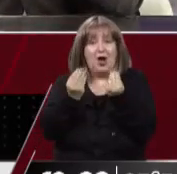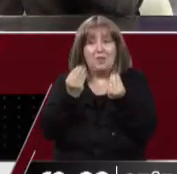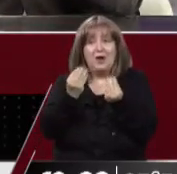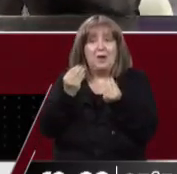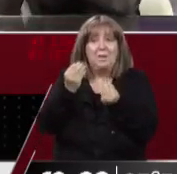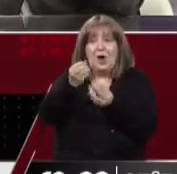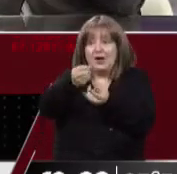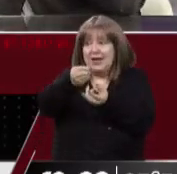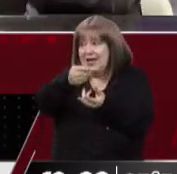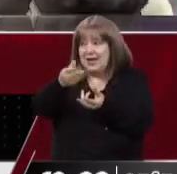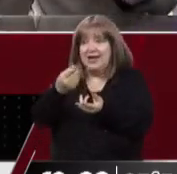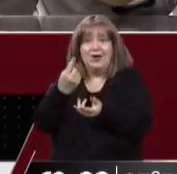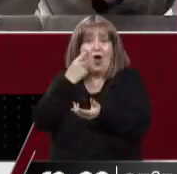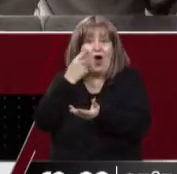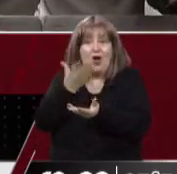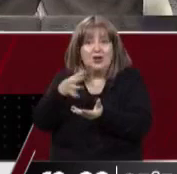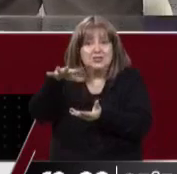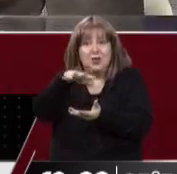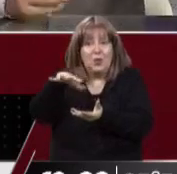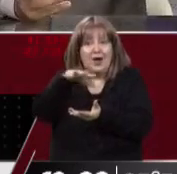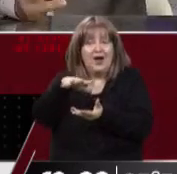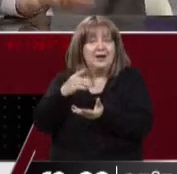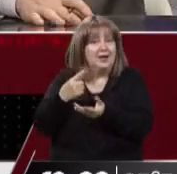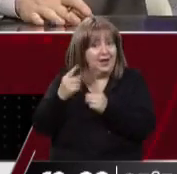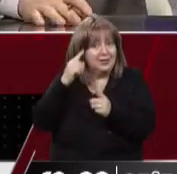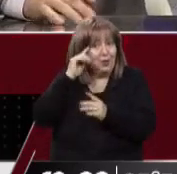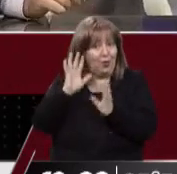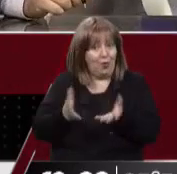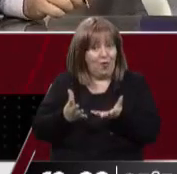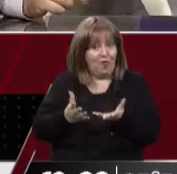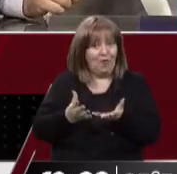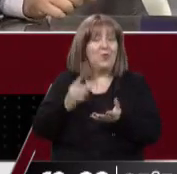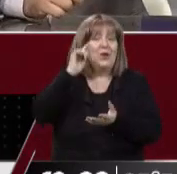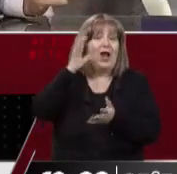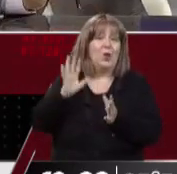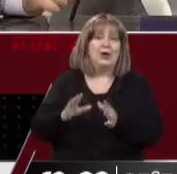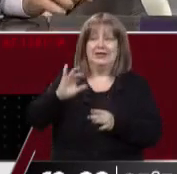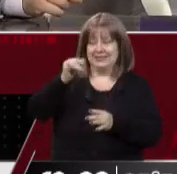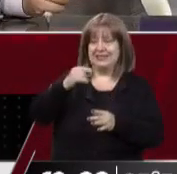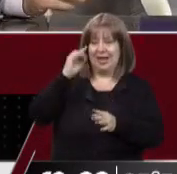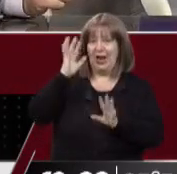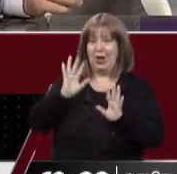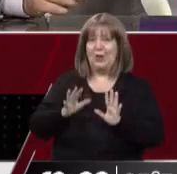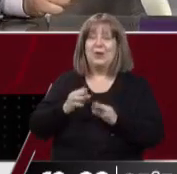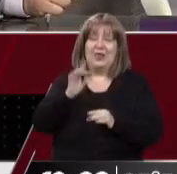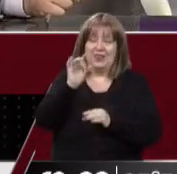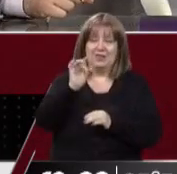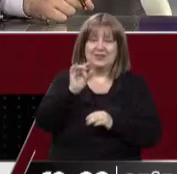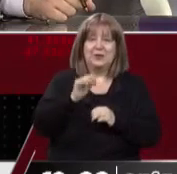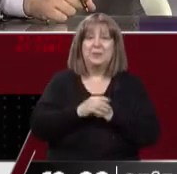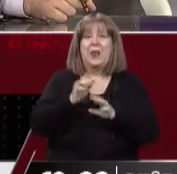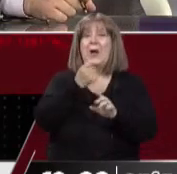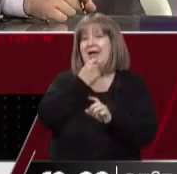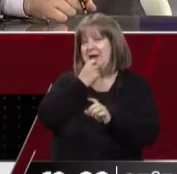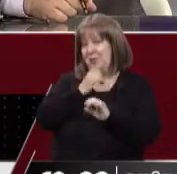control ni en su zona de confort, de su vida cotidiana. Eso es lo loco. Es difícil a veces, pero mira, a ver, te doy un